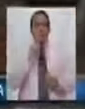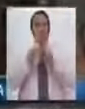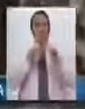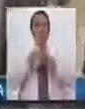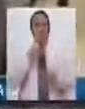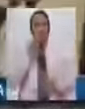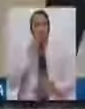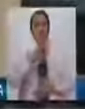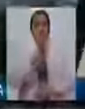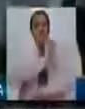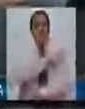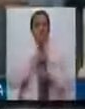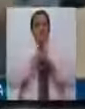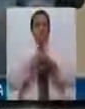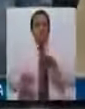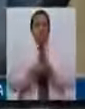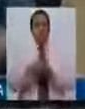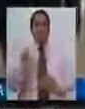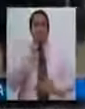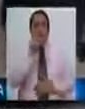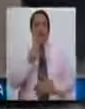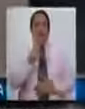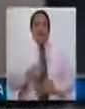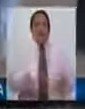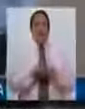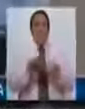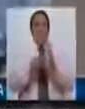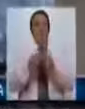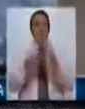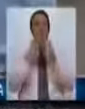que la acusación de la fiscal anticorrupción Yanny Sánchez Porturas